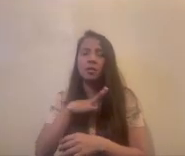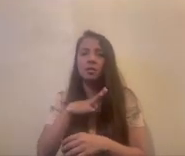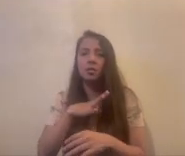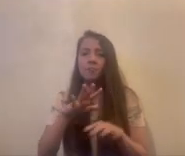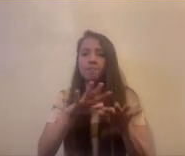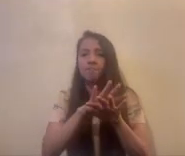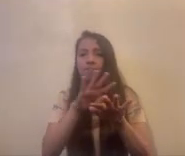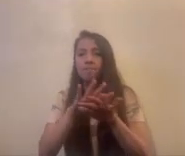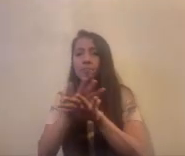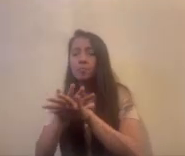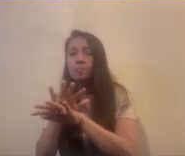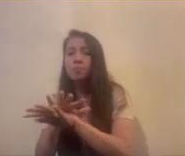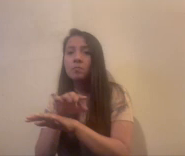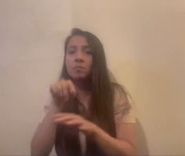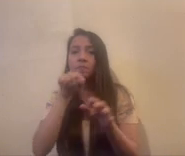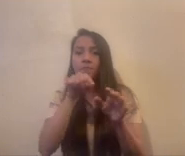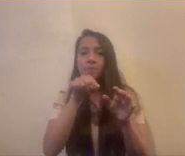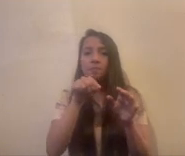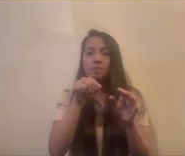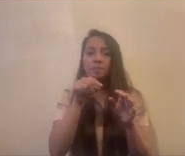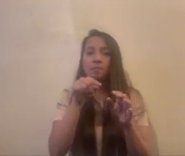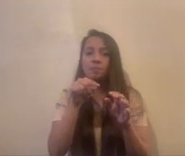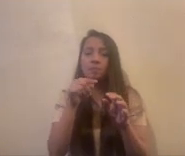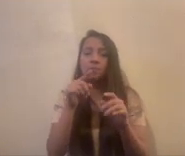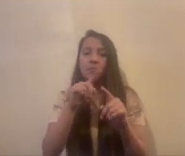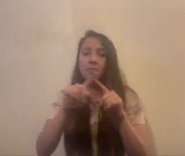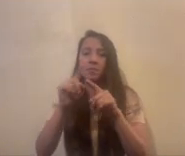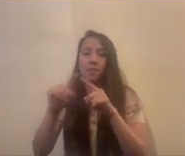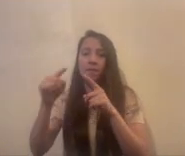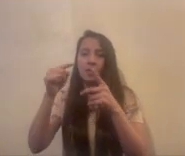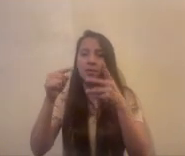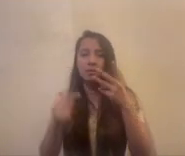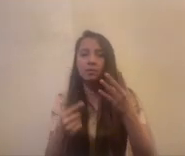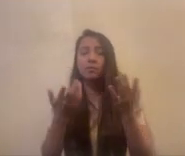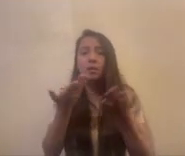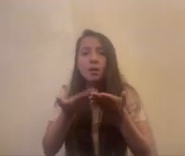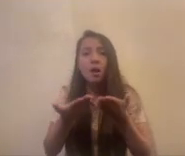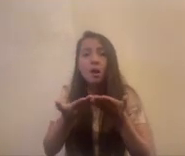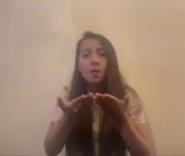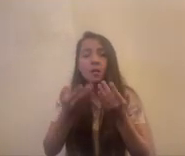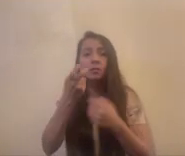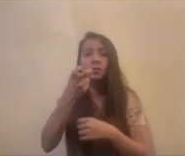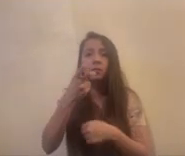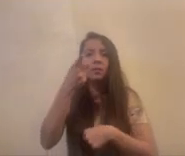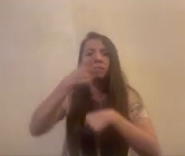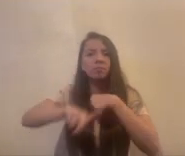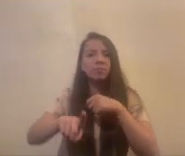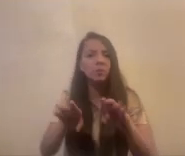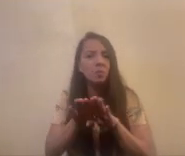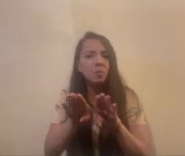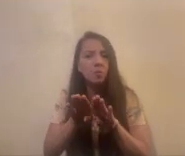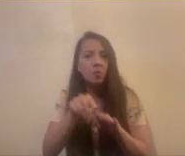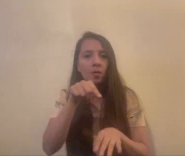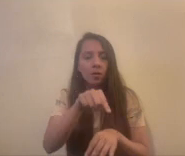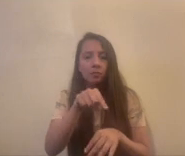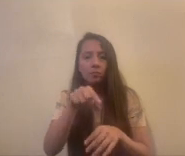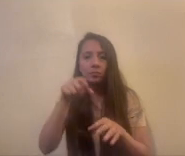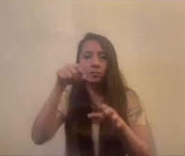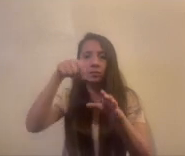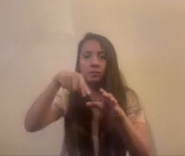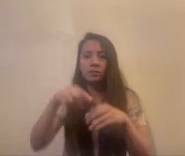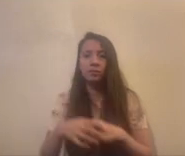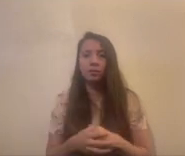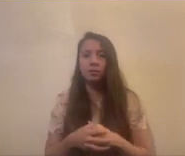tienen modificaciones estructurales y redistribución de elementos. Ahora, ¿cómo afecta esto a esas